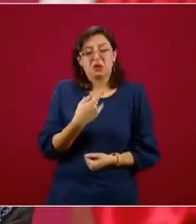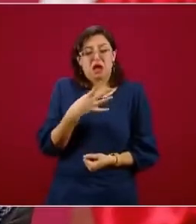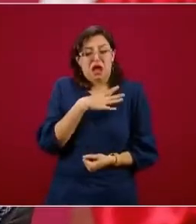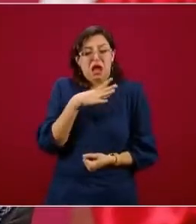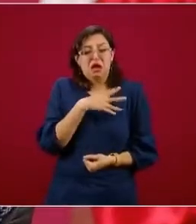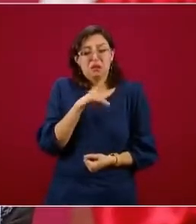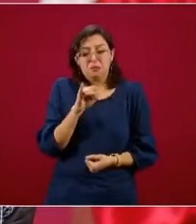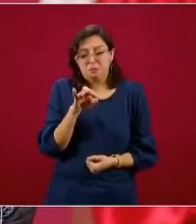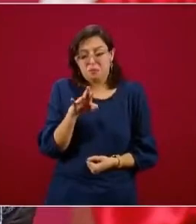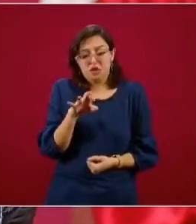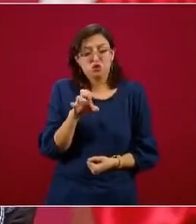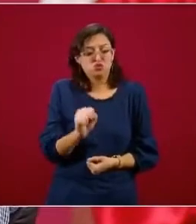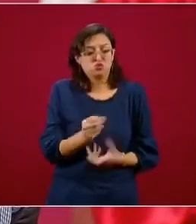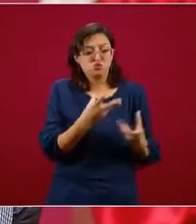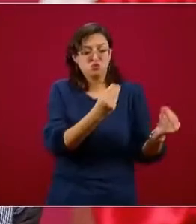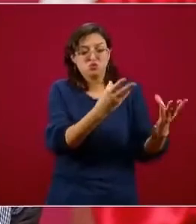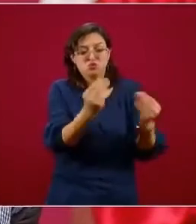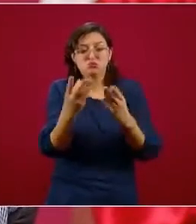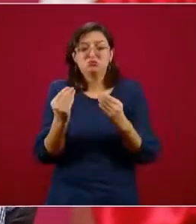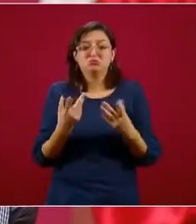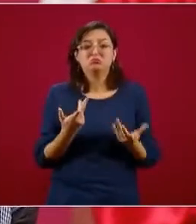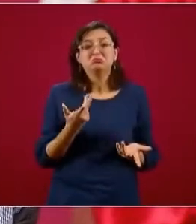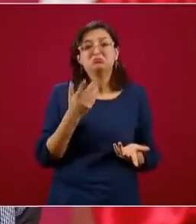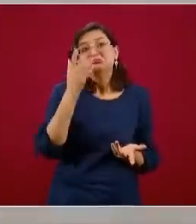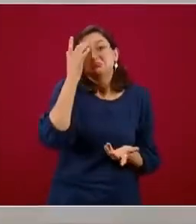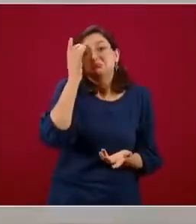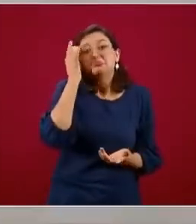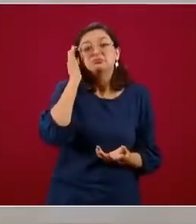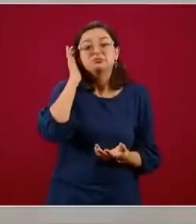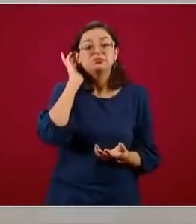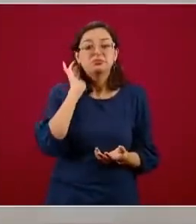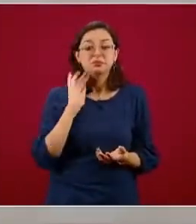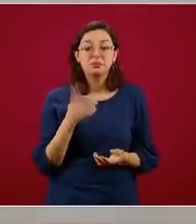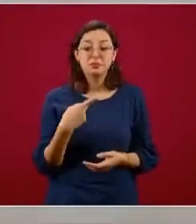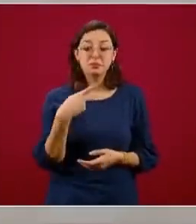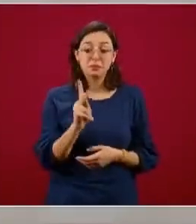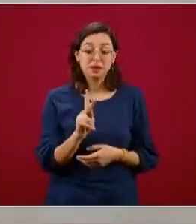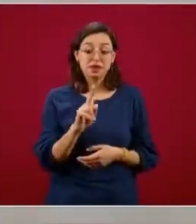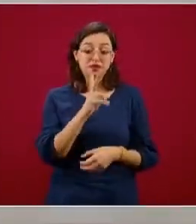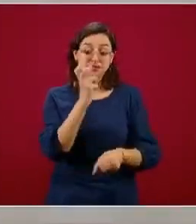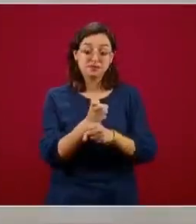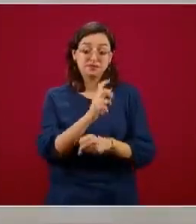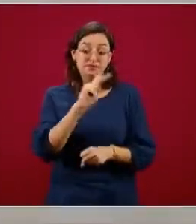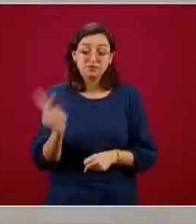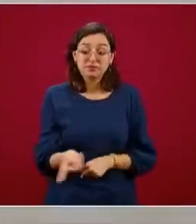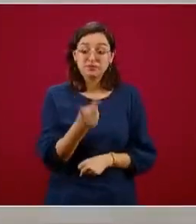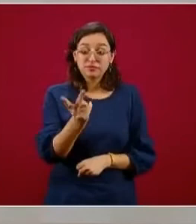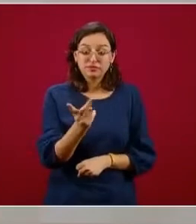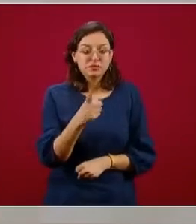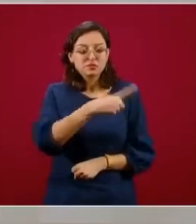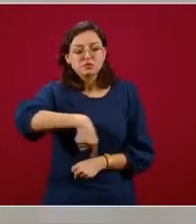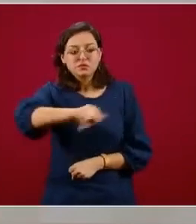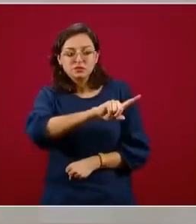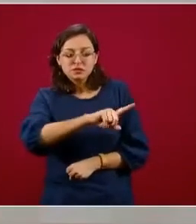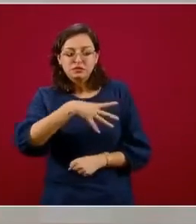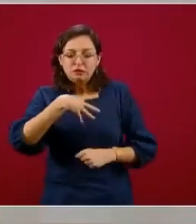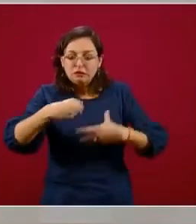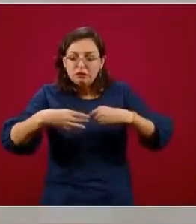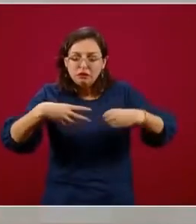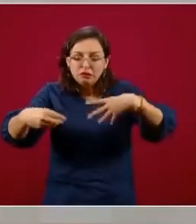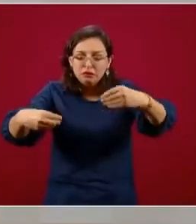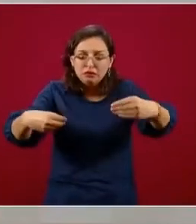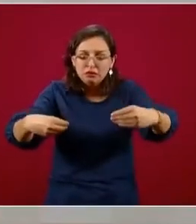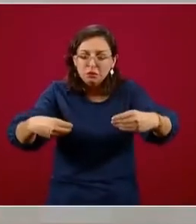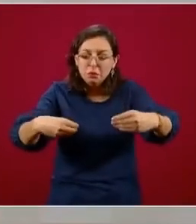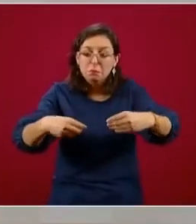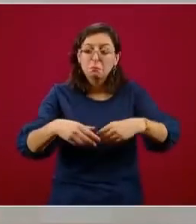especialmente durante esta pandemia. Pero ahora, si esto lo relacionamos con la segunda parte de la pregunta, que es precisamente, bueno, ¿y estas personas pueden